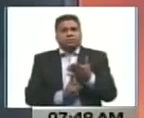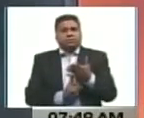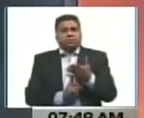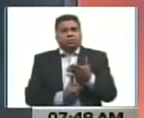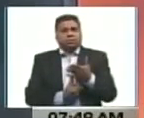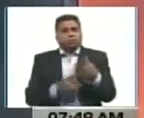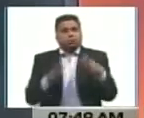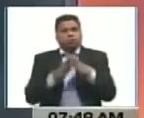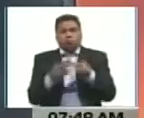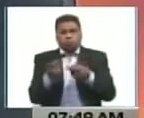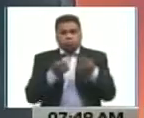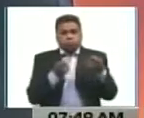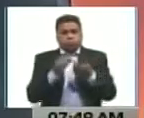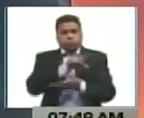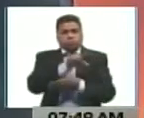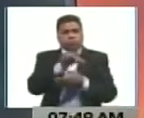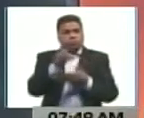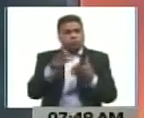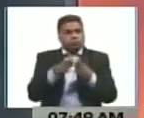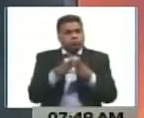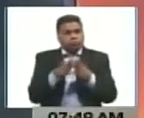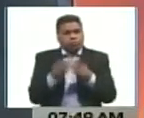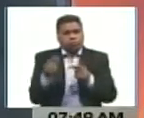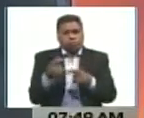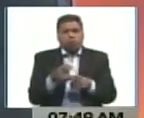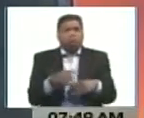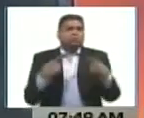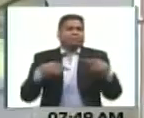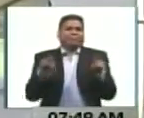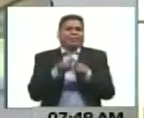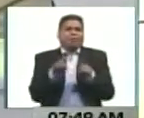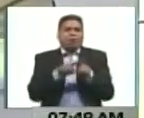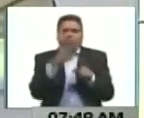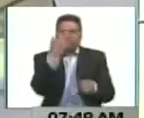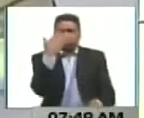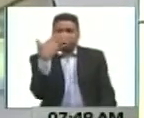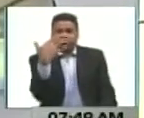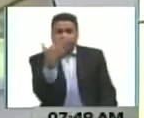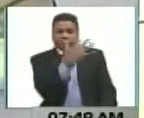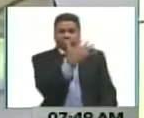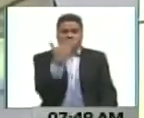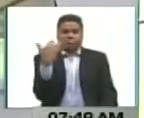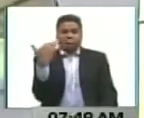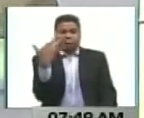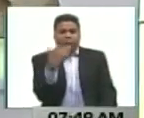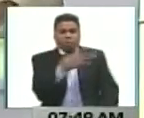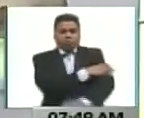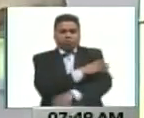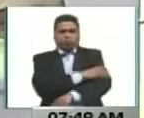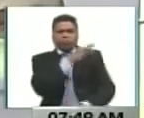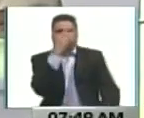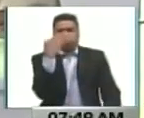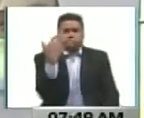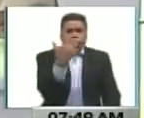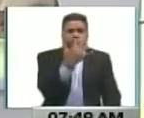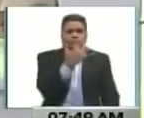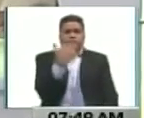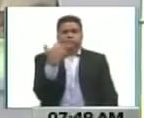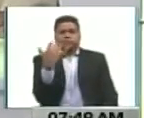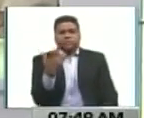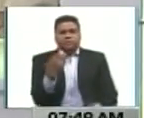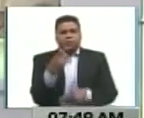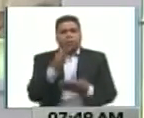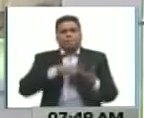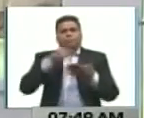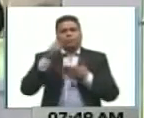verdadera en el sentido gramsciano de seducción, de convocatoria, de convencimiento para un proyecto que es el proyecto socialista.